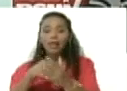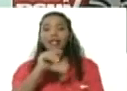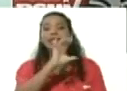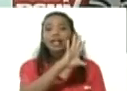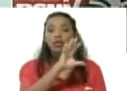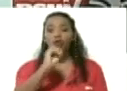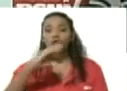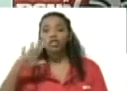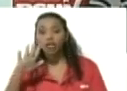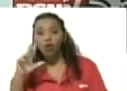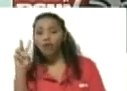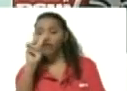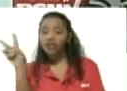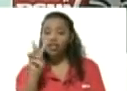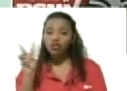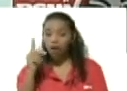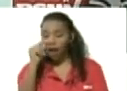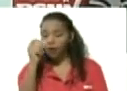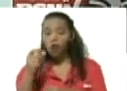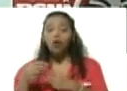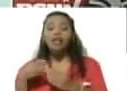10.358.505 venezolanos y venezolanas.